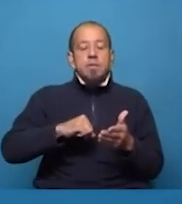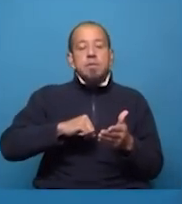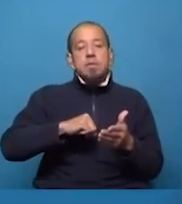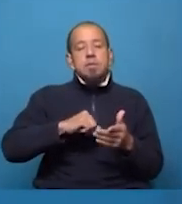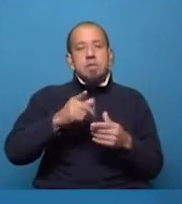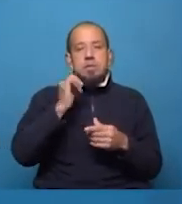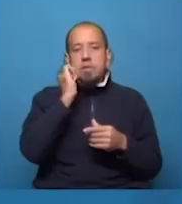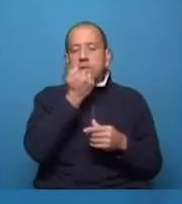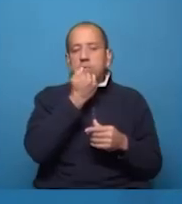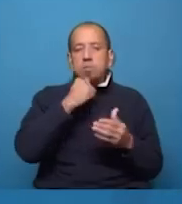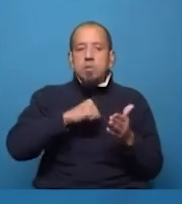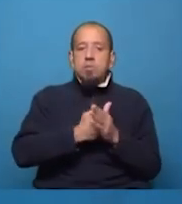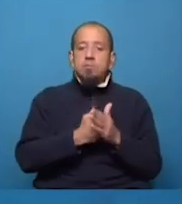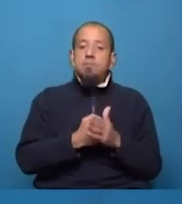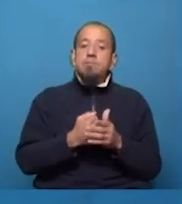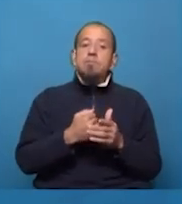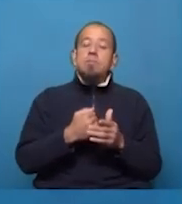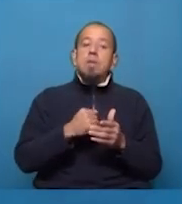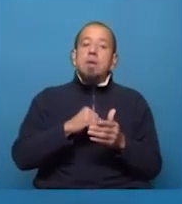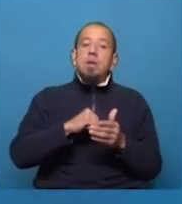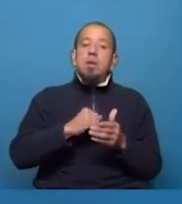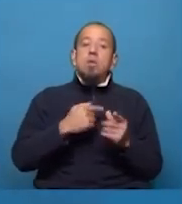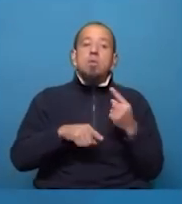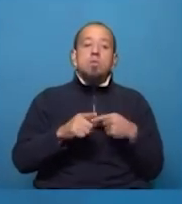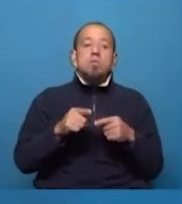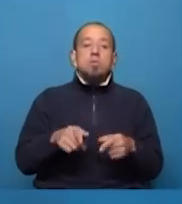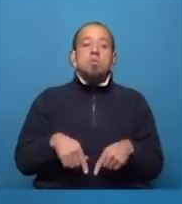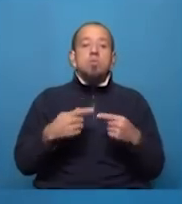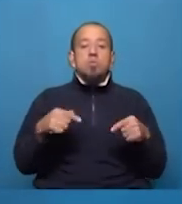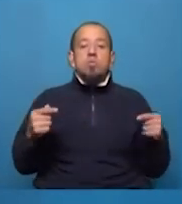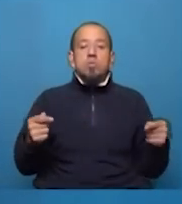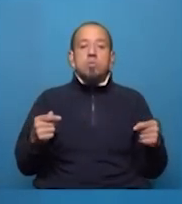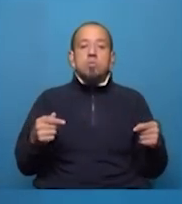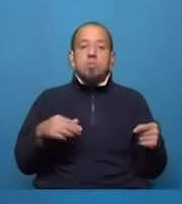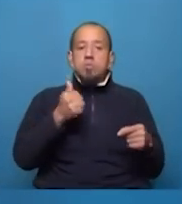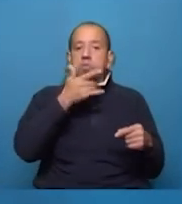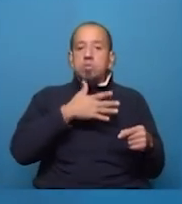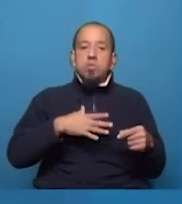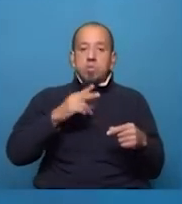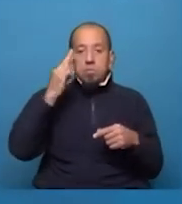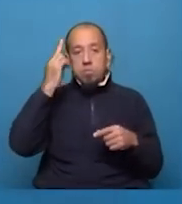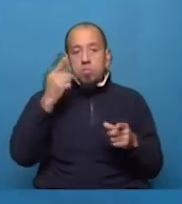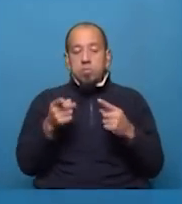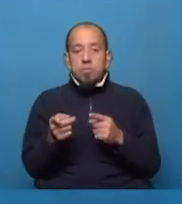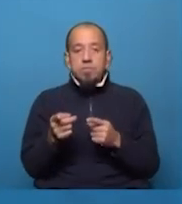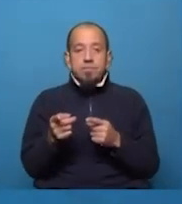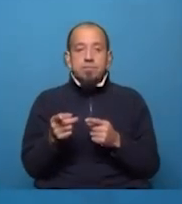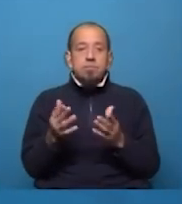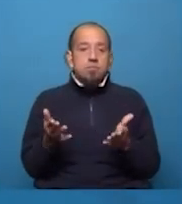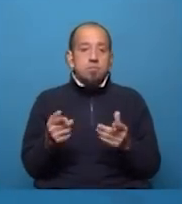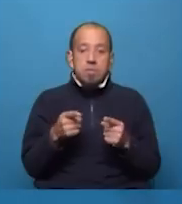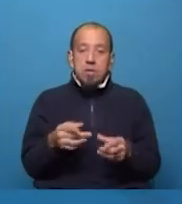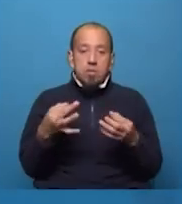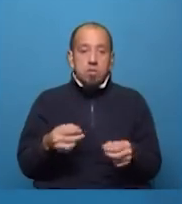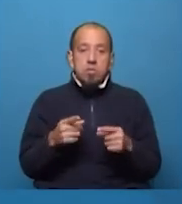tributario la jerarquías actuales han dicho eso es cosa que viene de la historia de los uruguayos lo cual